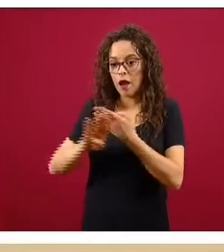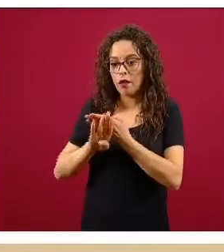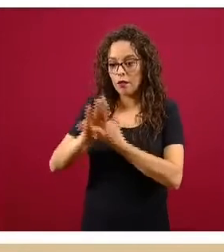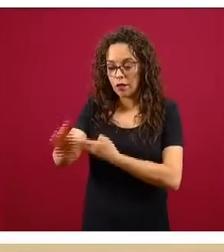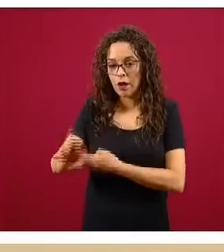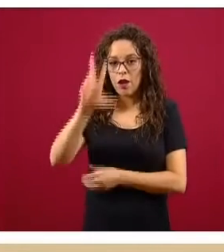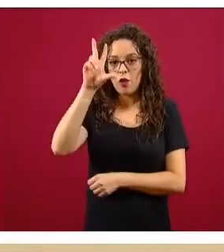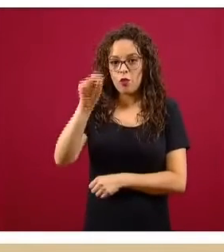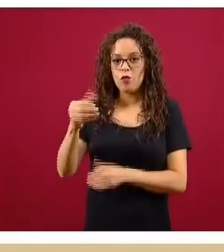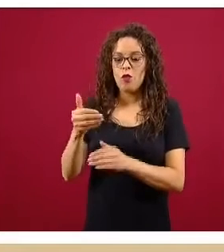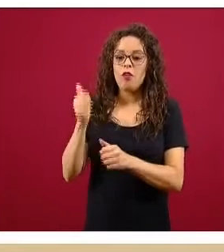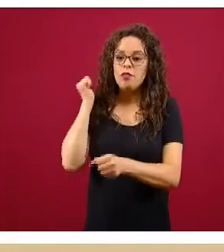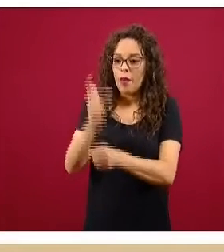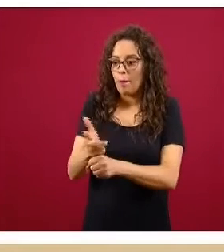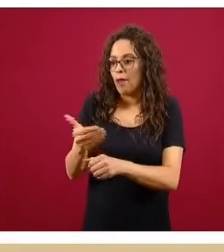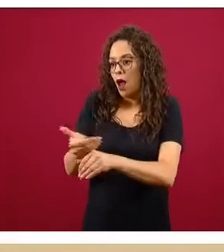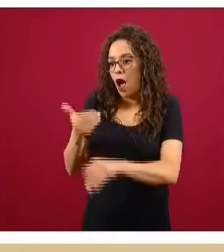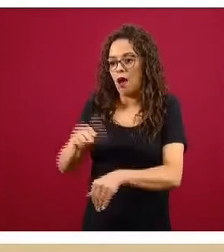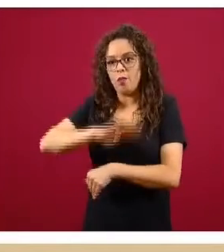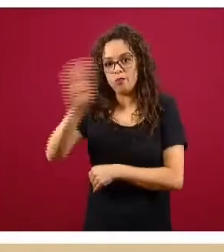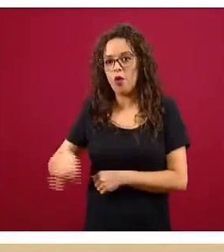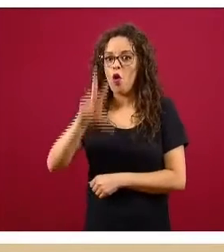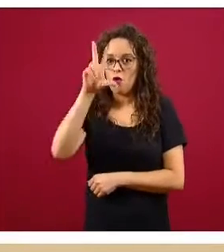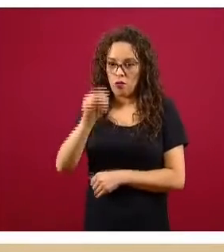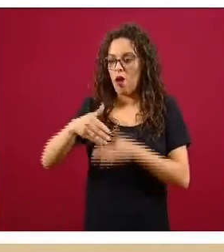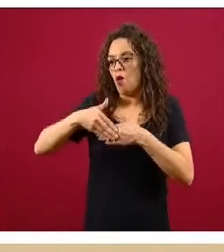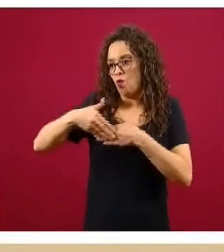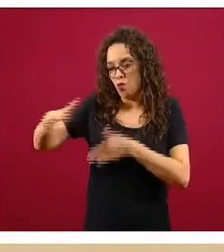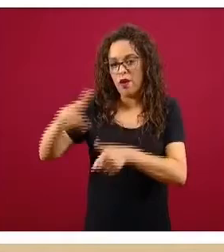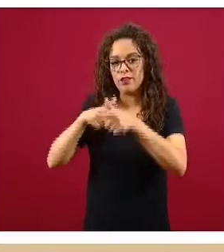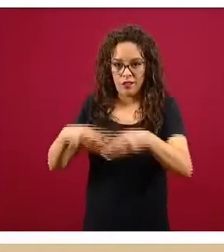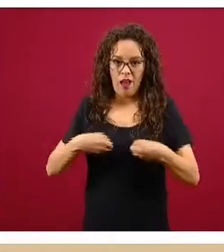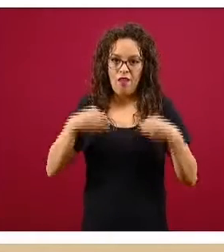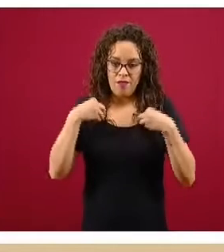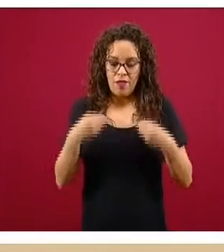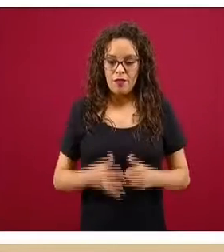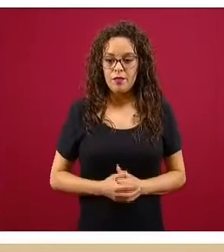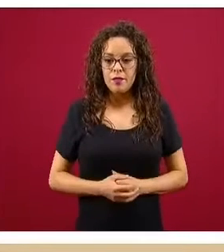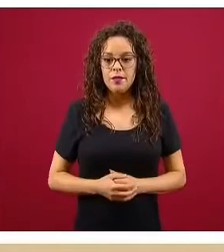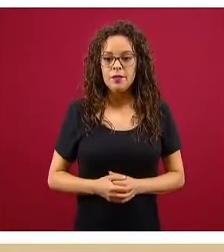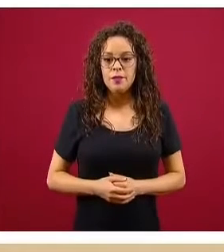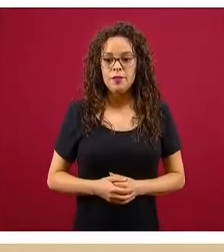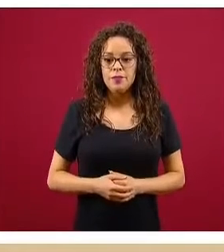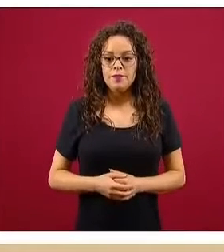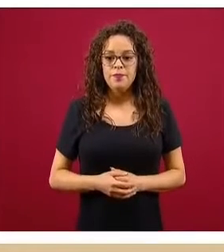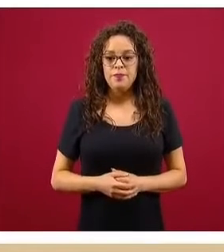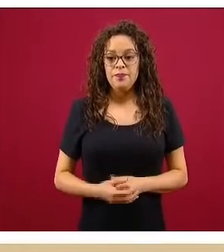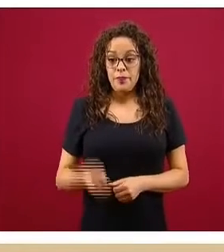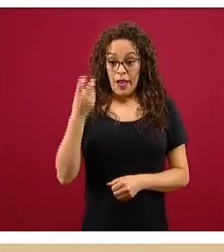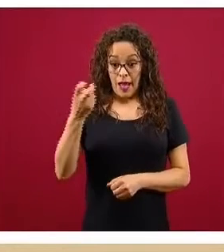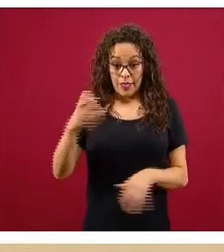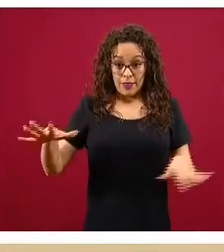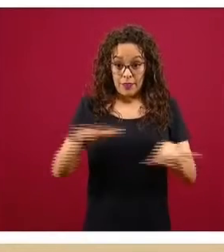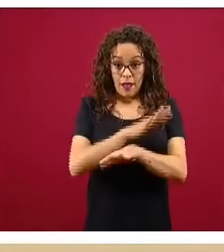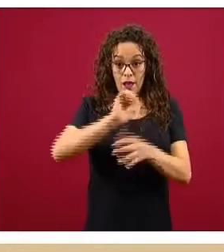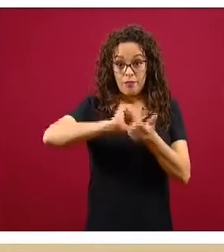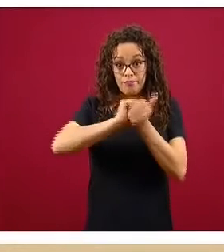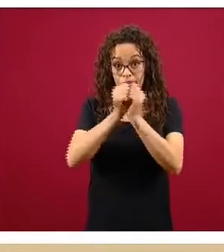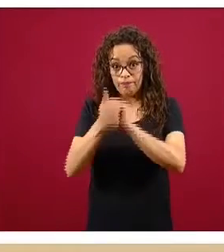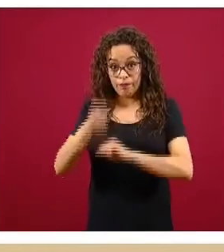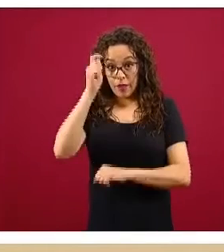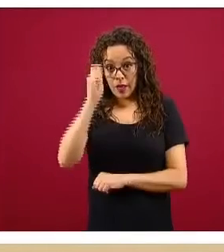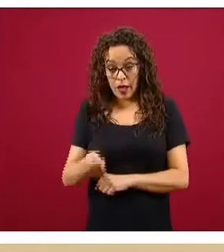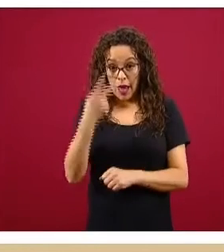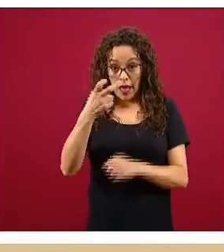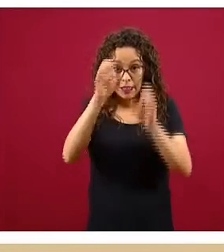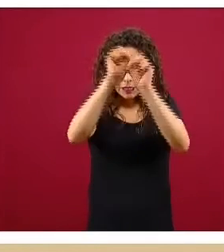La siguiente. Puse los logos aquí abajo porque son los logos de lo que hemos trabajado sobre esta transformación del sistema